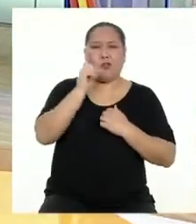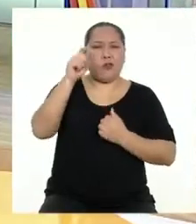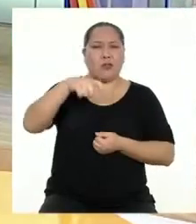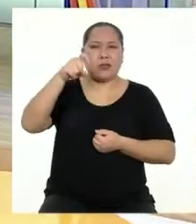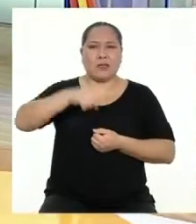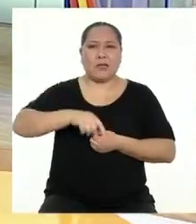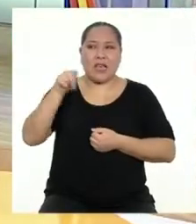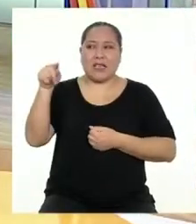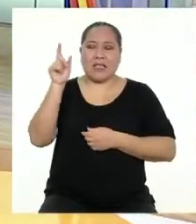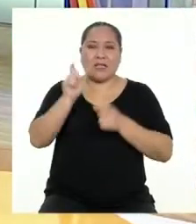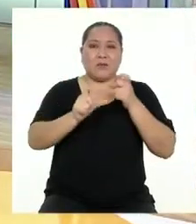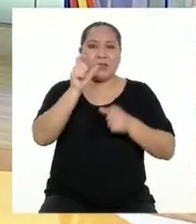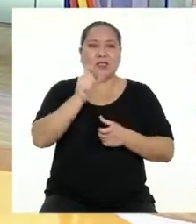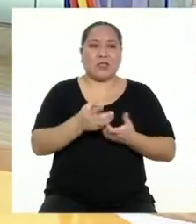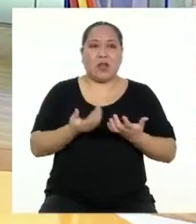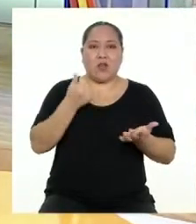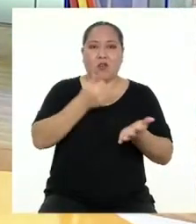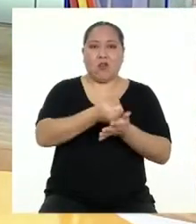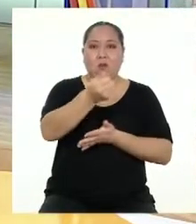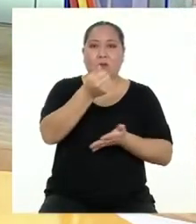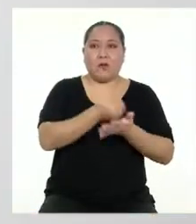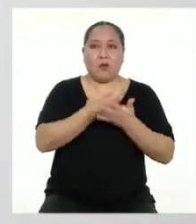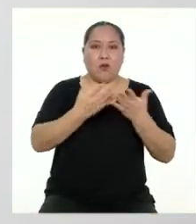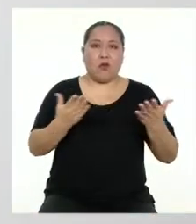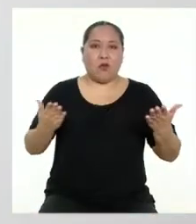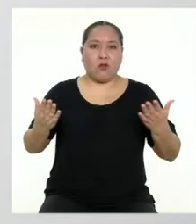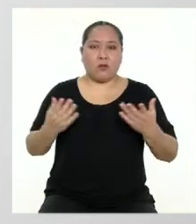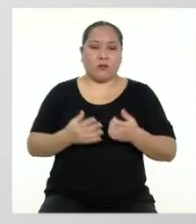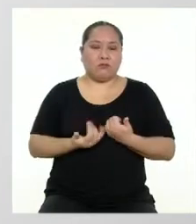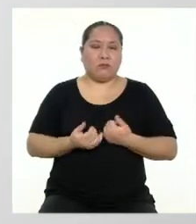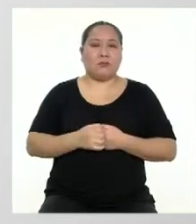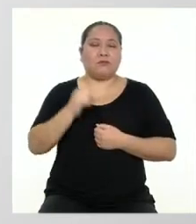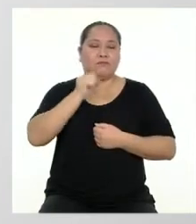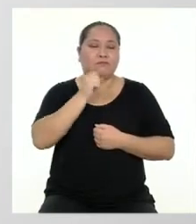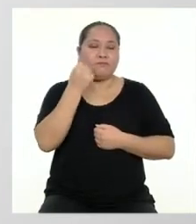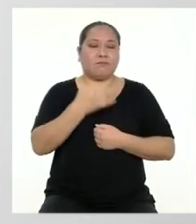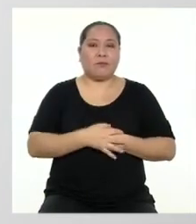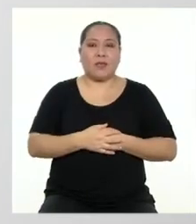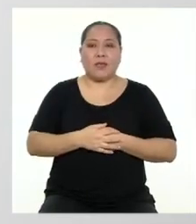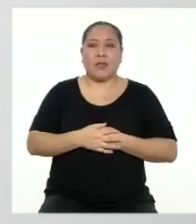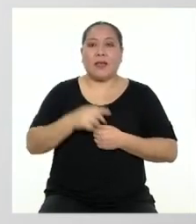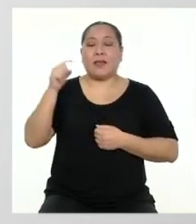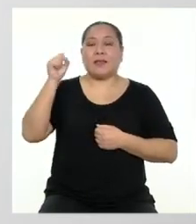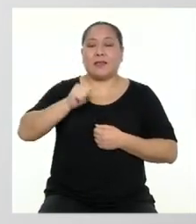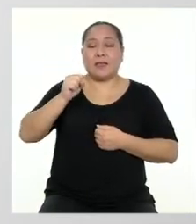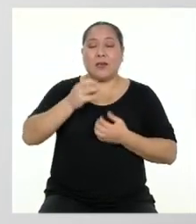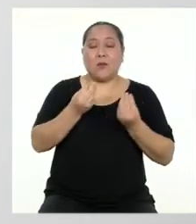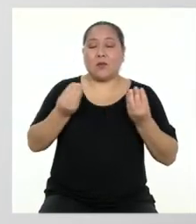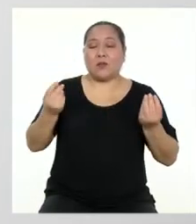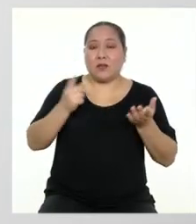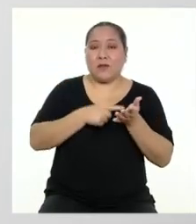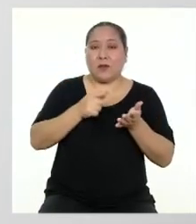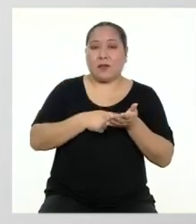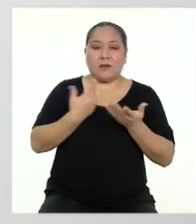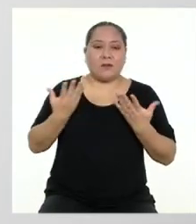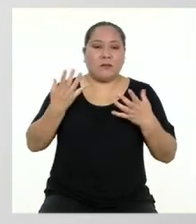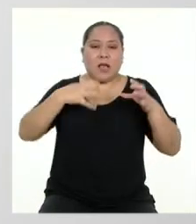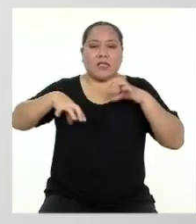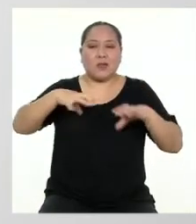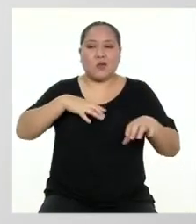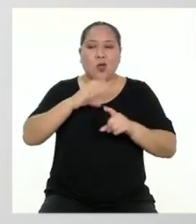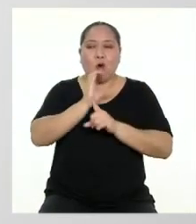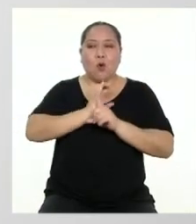personas están satisfaciendo necesidades suntuosas? La verdad es que sí. Y es que muchas veces actuamos influenciados por una